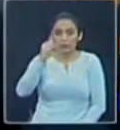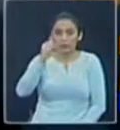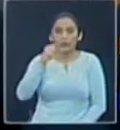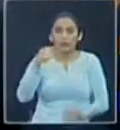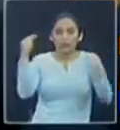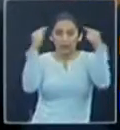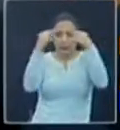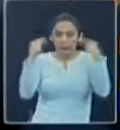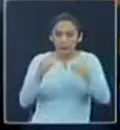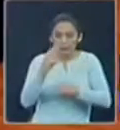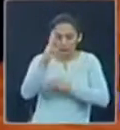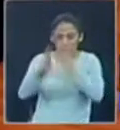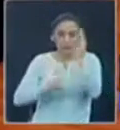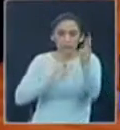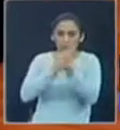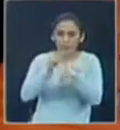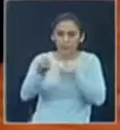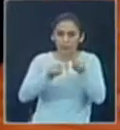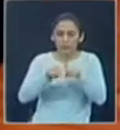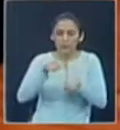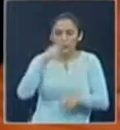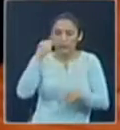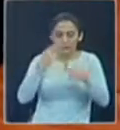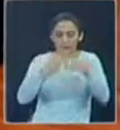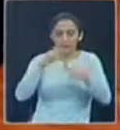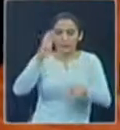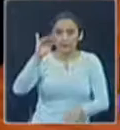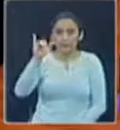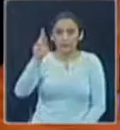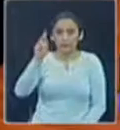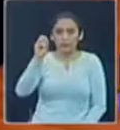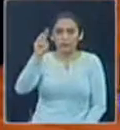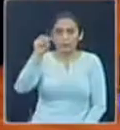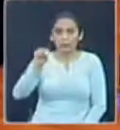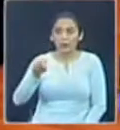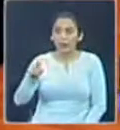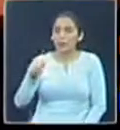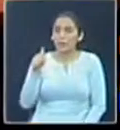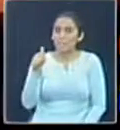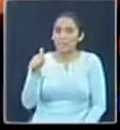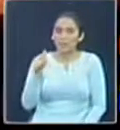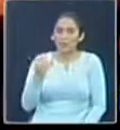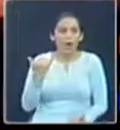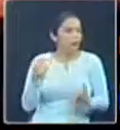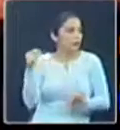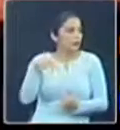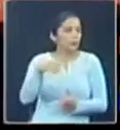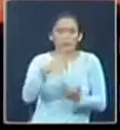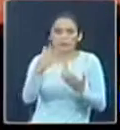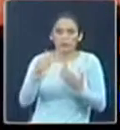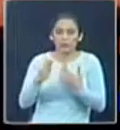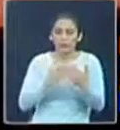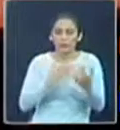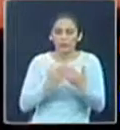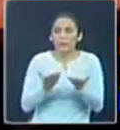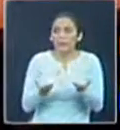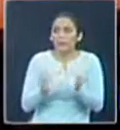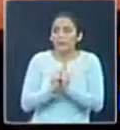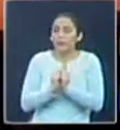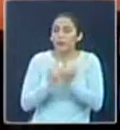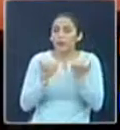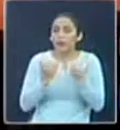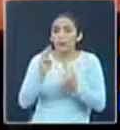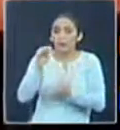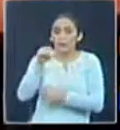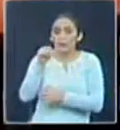resultados mejorados. Byron Piedra, que no está aquí presente, porque algunos también como Mauricio Arteaga todavía no han